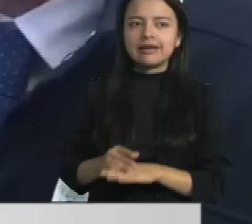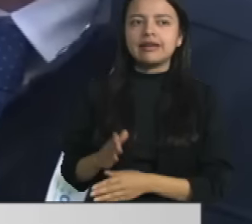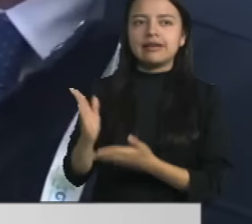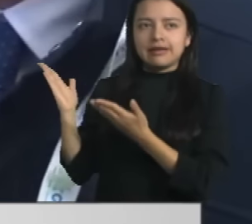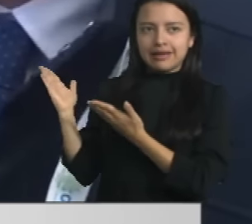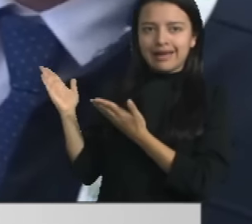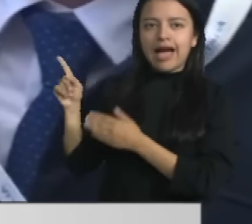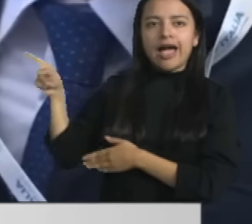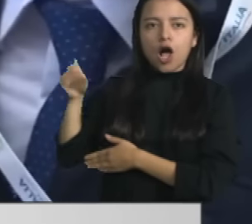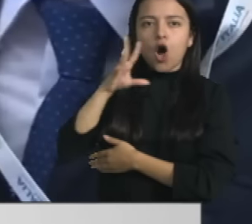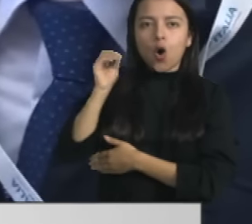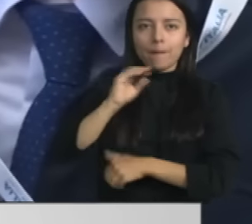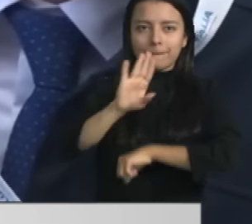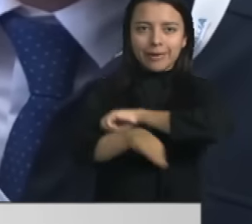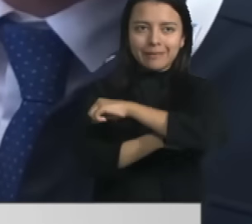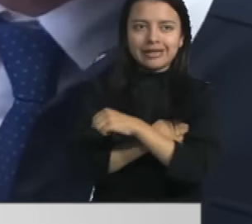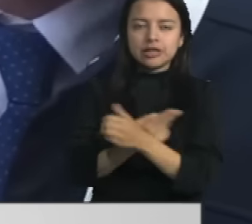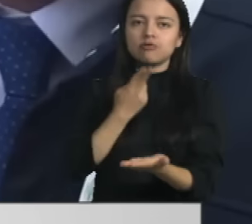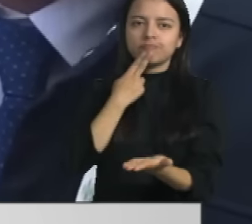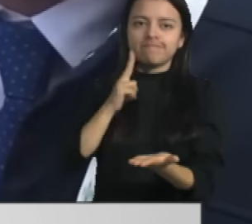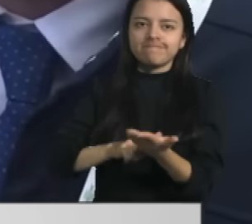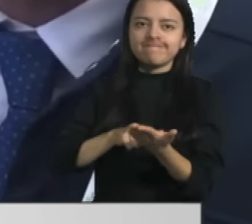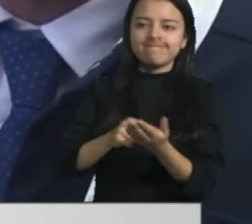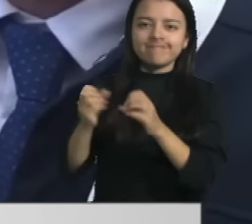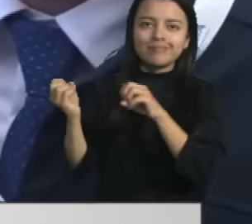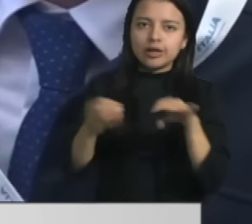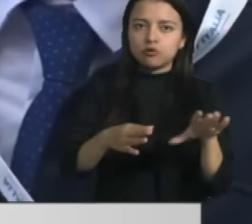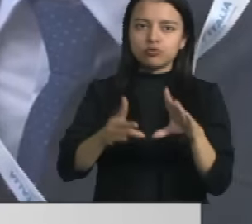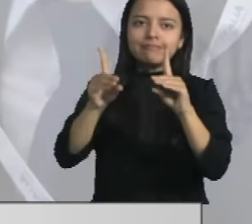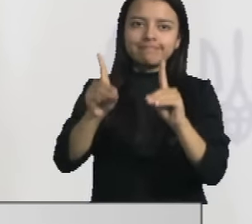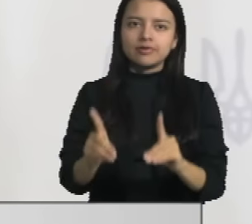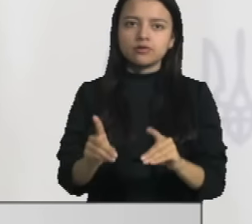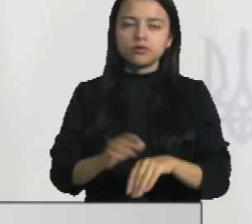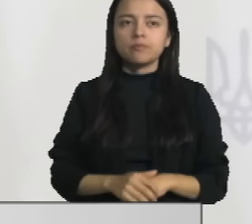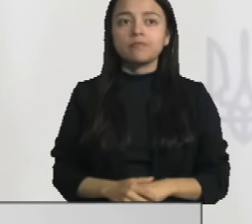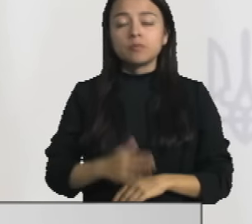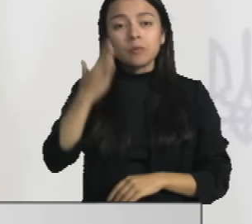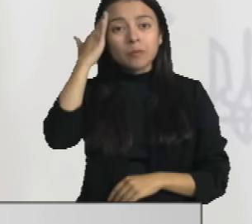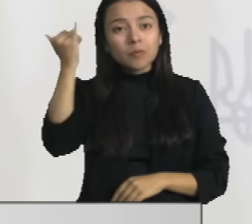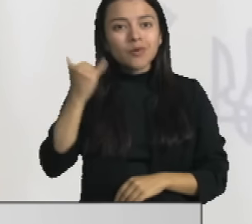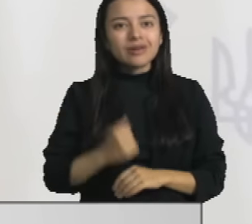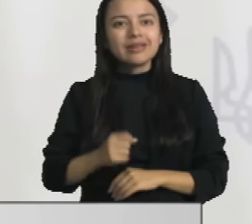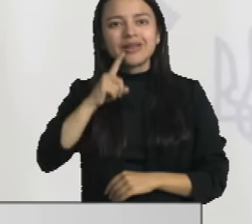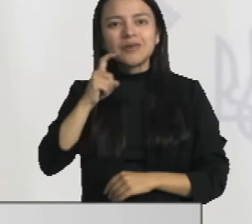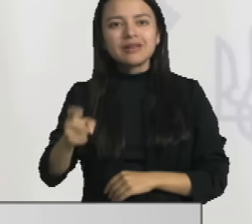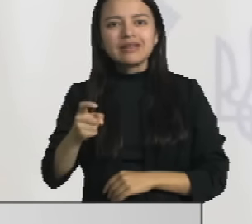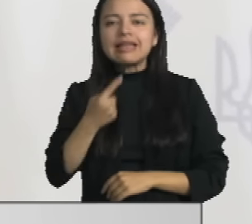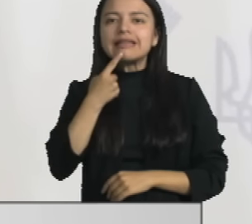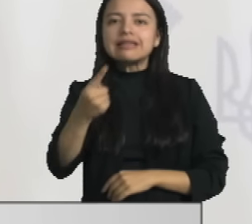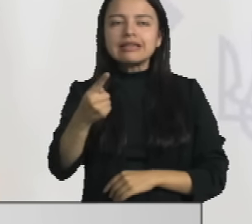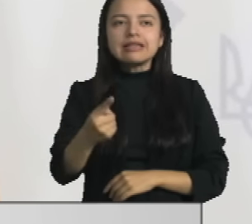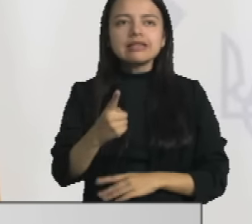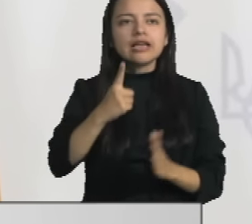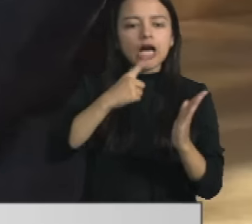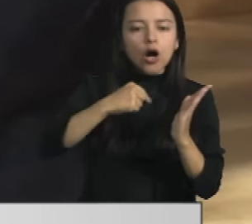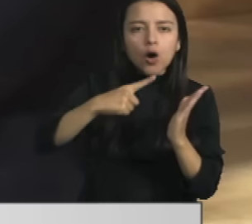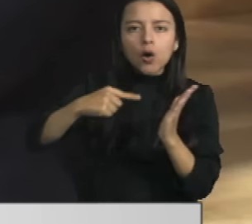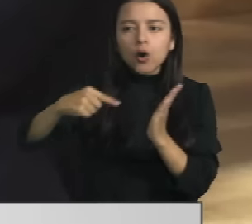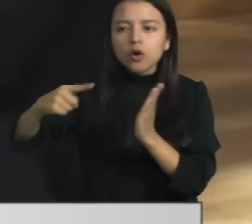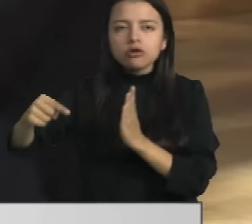Kuleba, presentó su renuncia al cargo después de que la administración anunciara una remodelación del Ejecutivo que afectaría a más